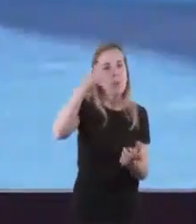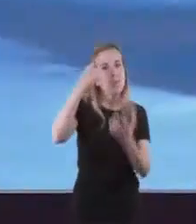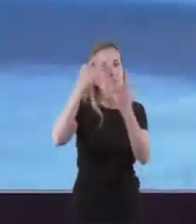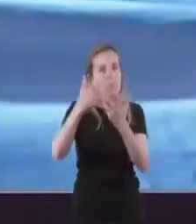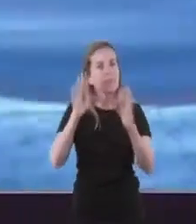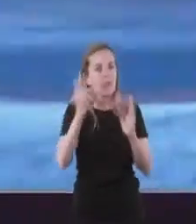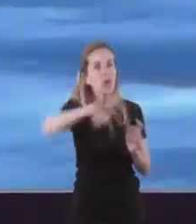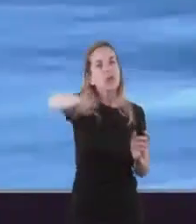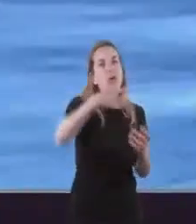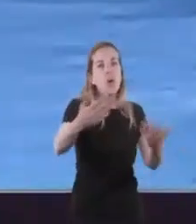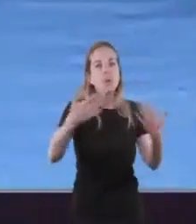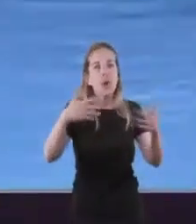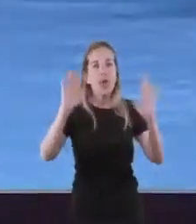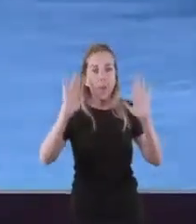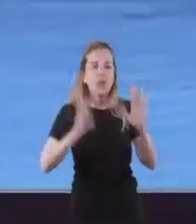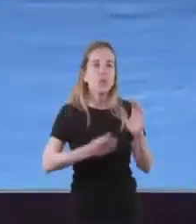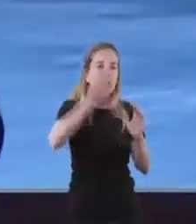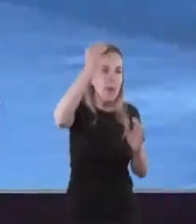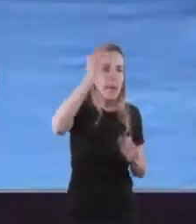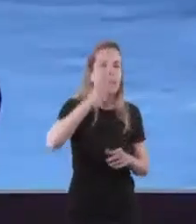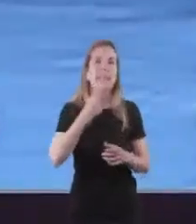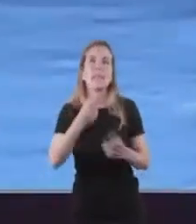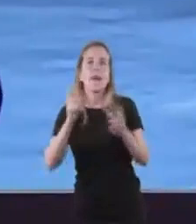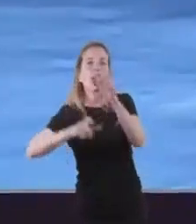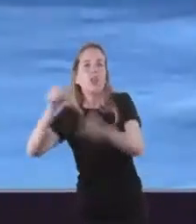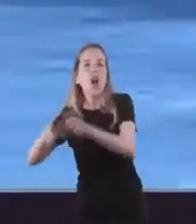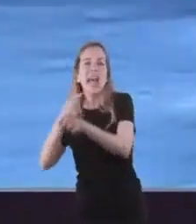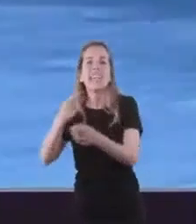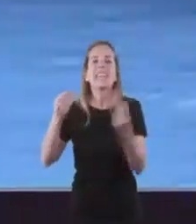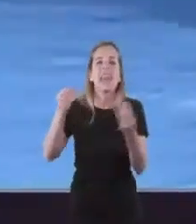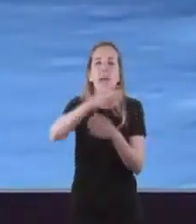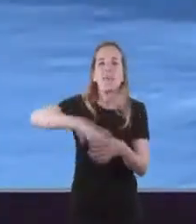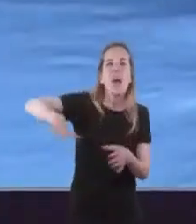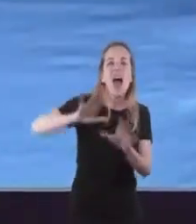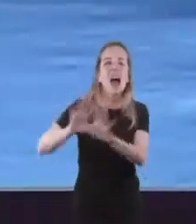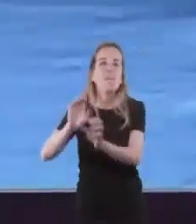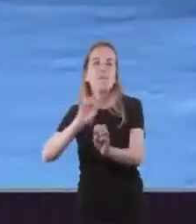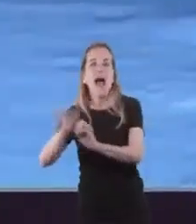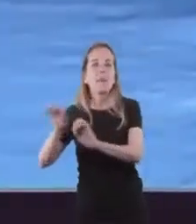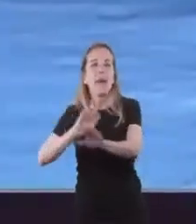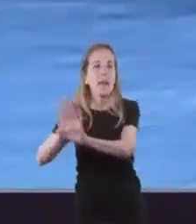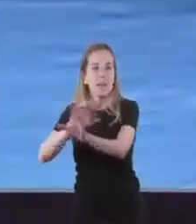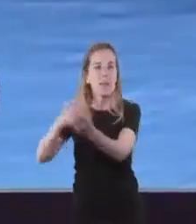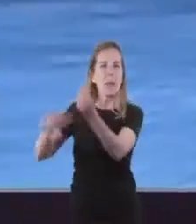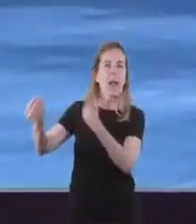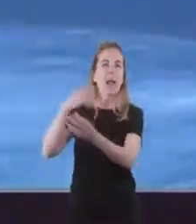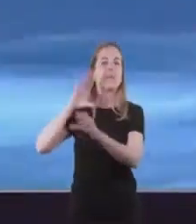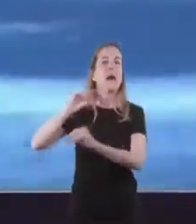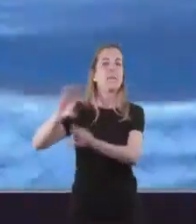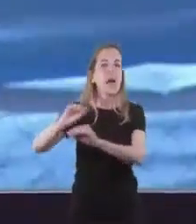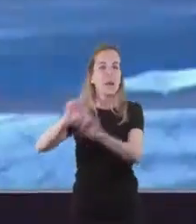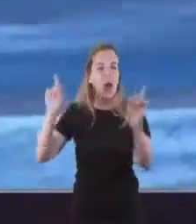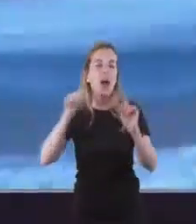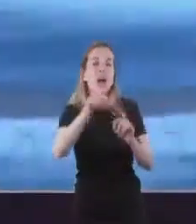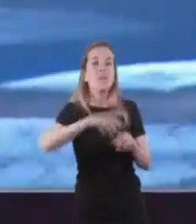de hacer. Tantas veces que hablan que tenemos un pueblo así, un pueblo asá, este es el pueblo maravilloso que construye, que